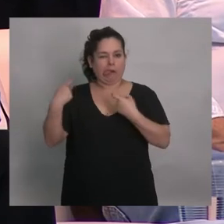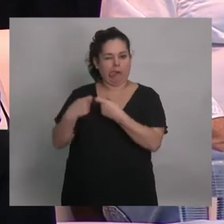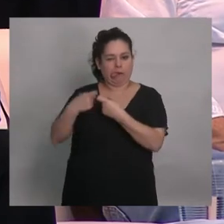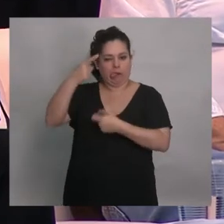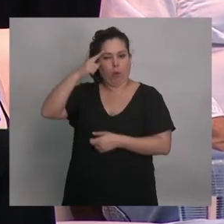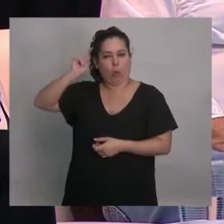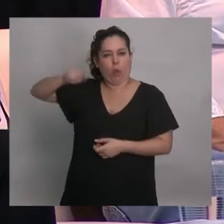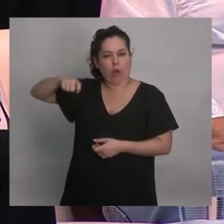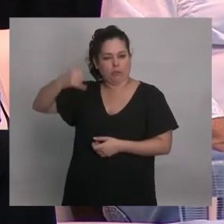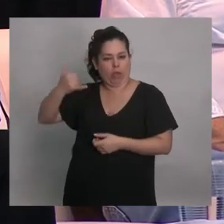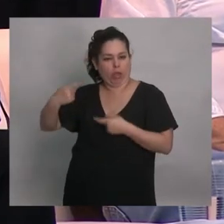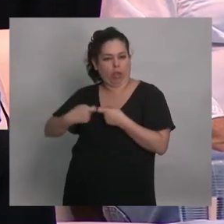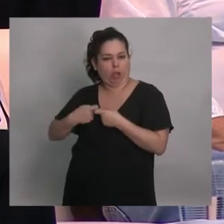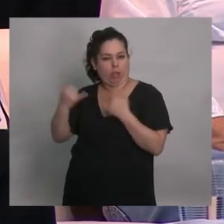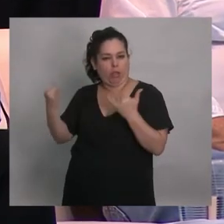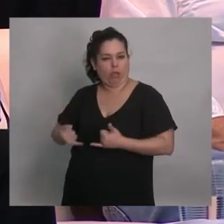de